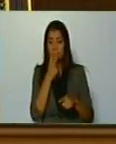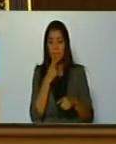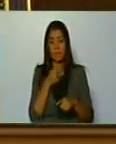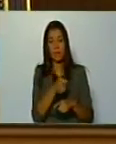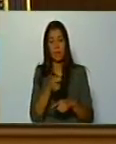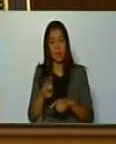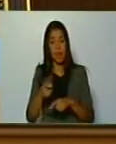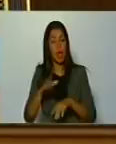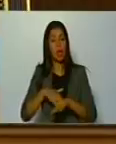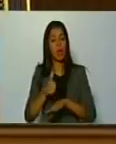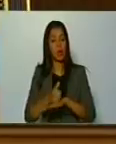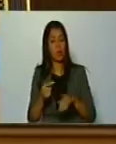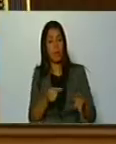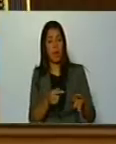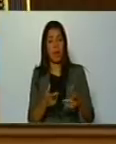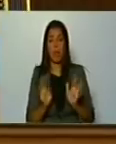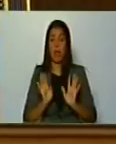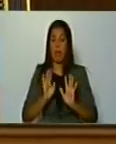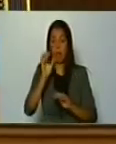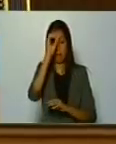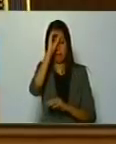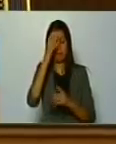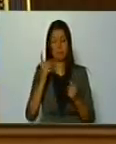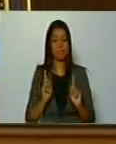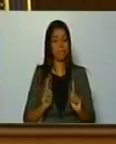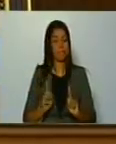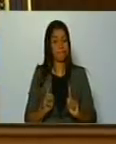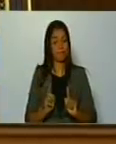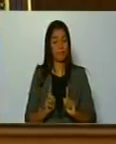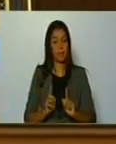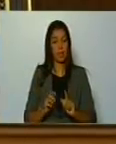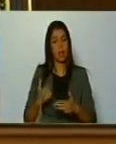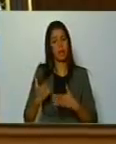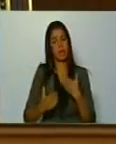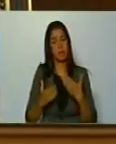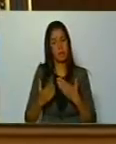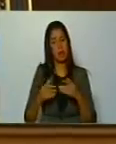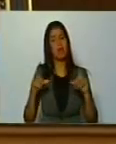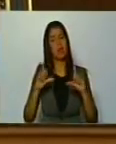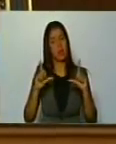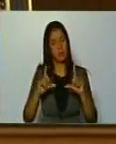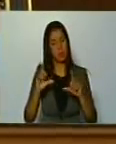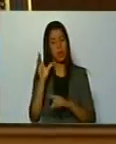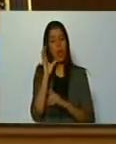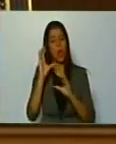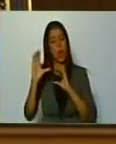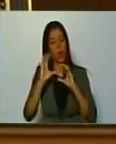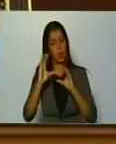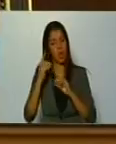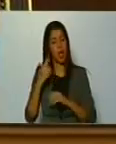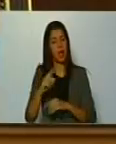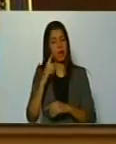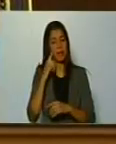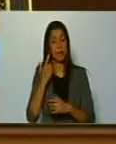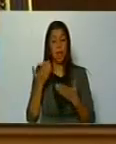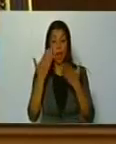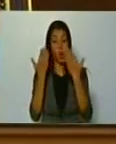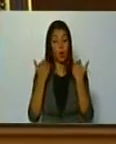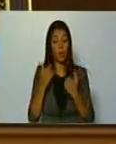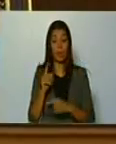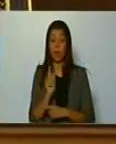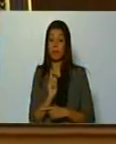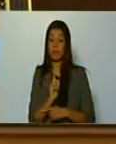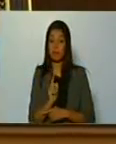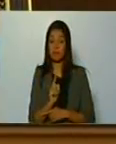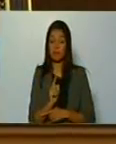dirigentes opositores. ¿Porque han trascendido como hecho comunicacional? ¿O es que acaso se nos ha olvidado la